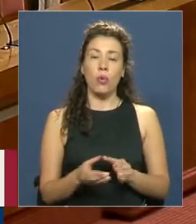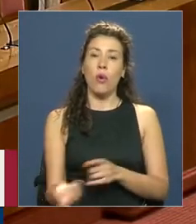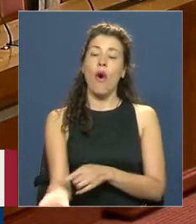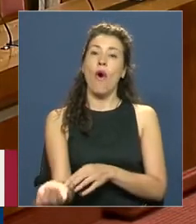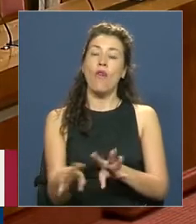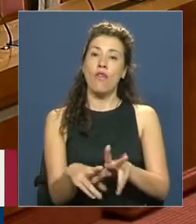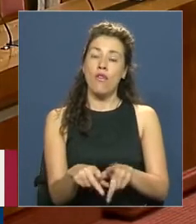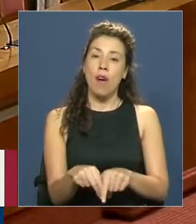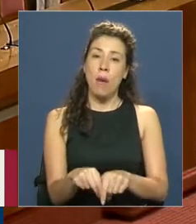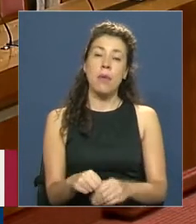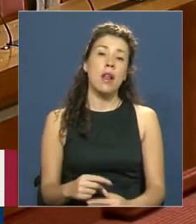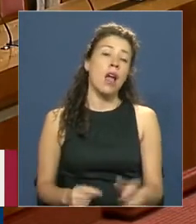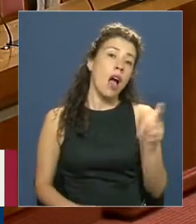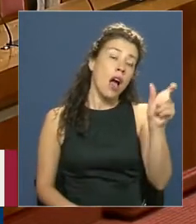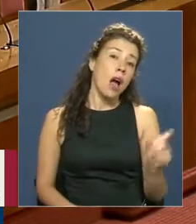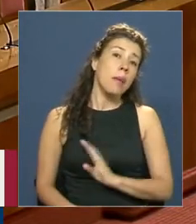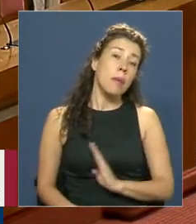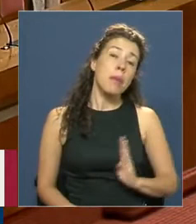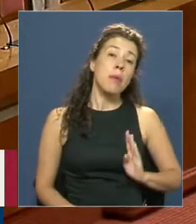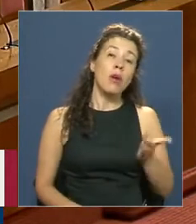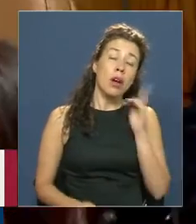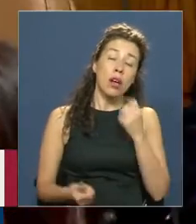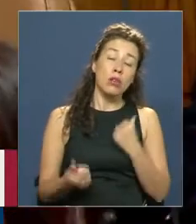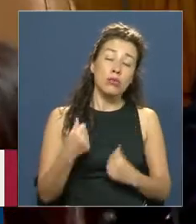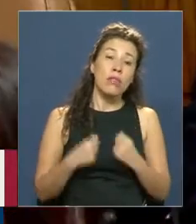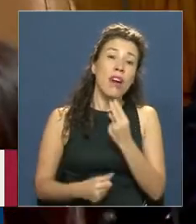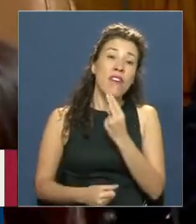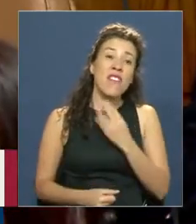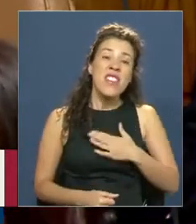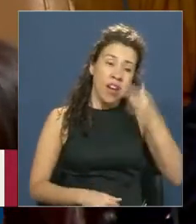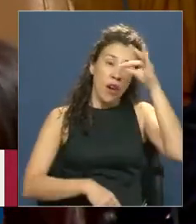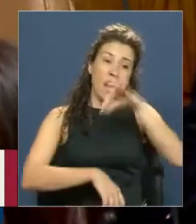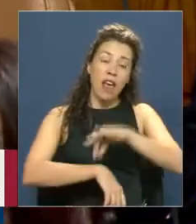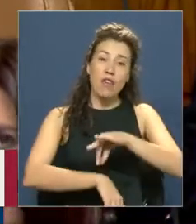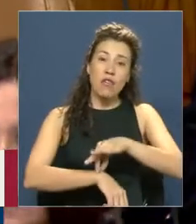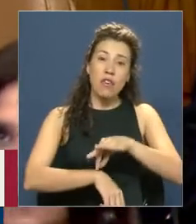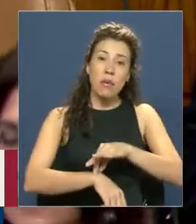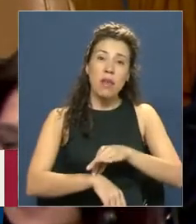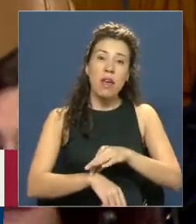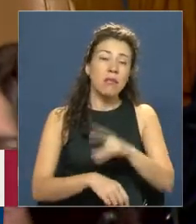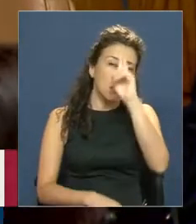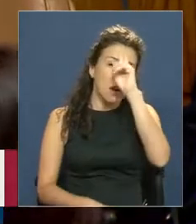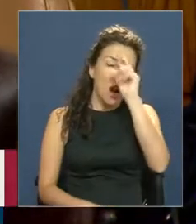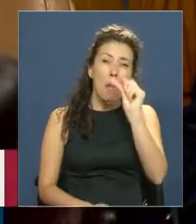familias con un miembro de la familia que padece y vive con estas enfermedades poco frecuentes.